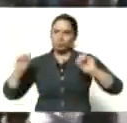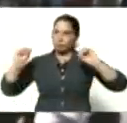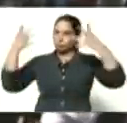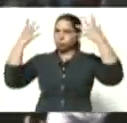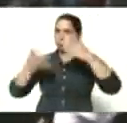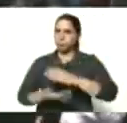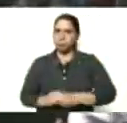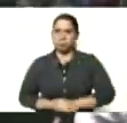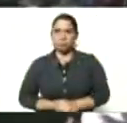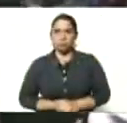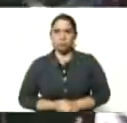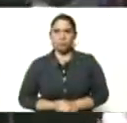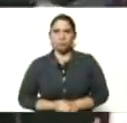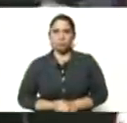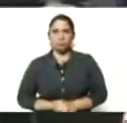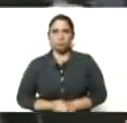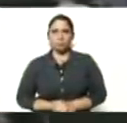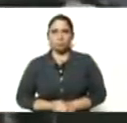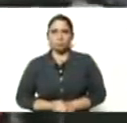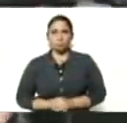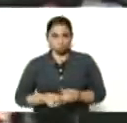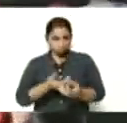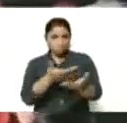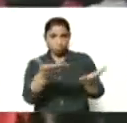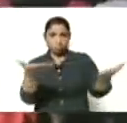triunfante. Aquí está.